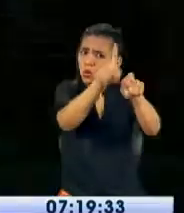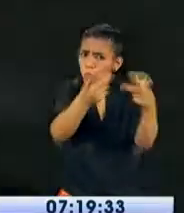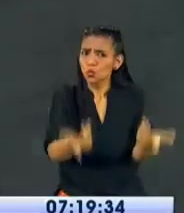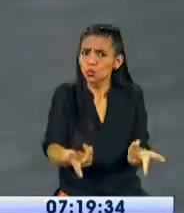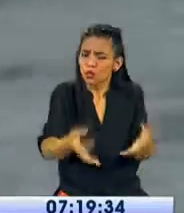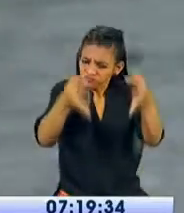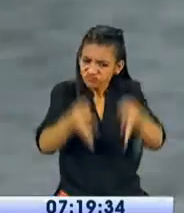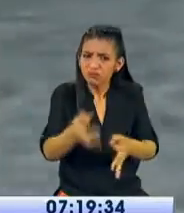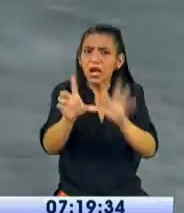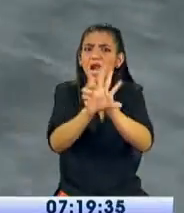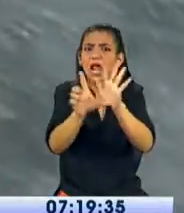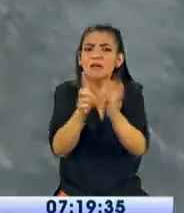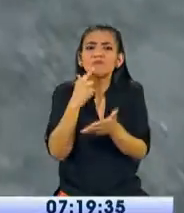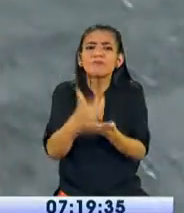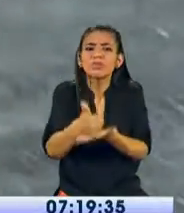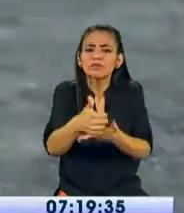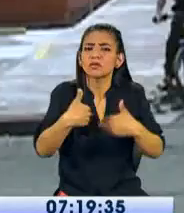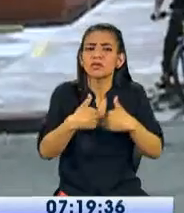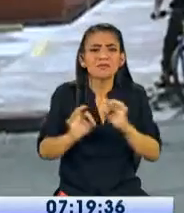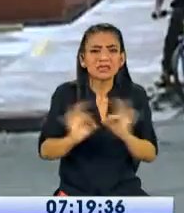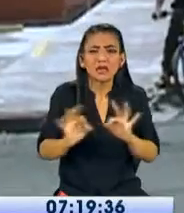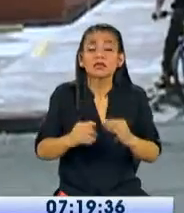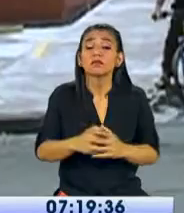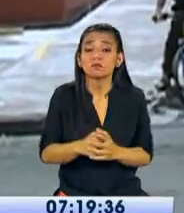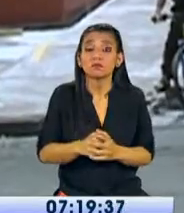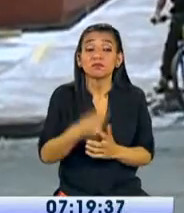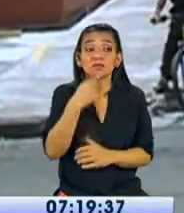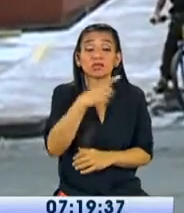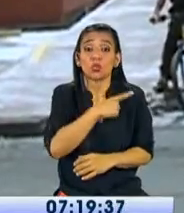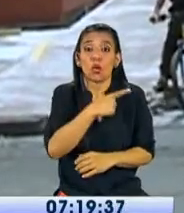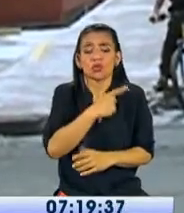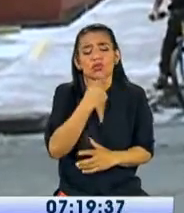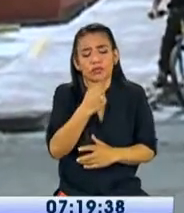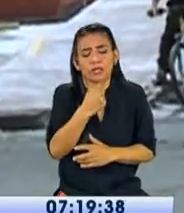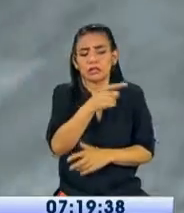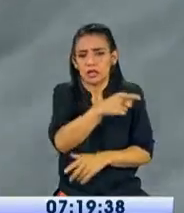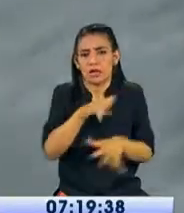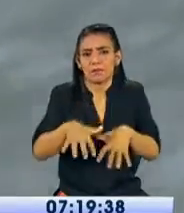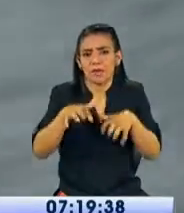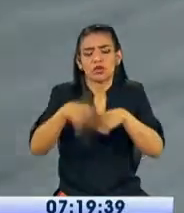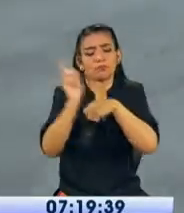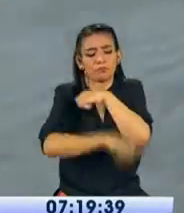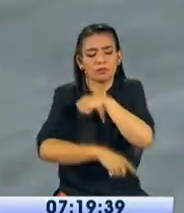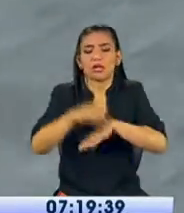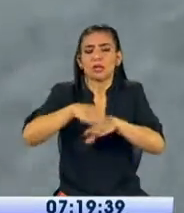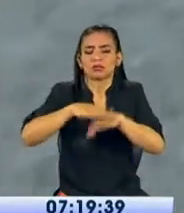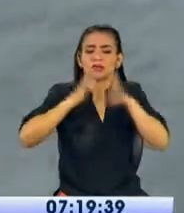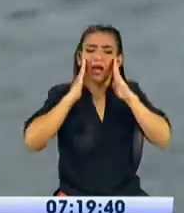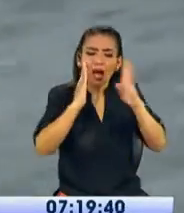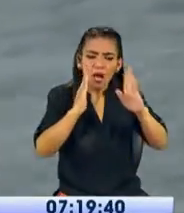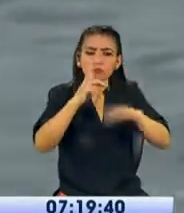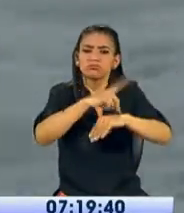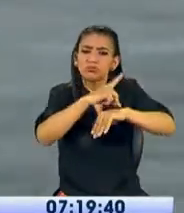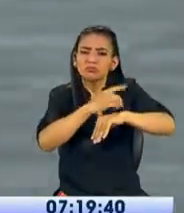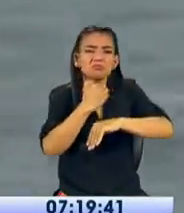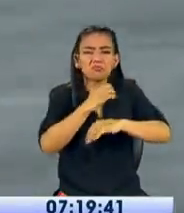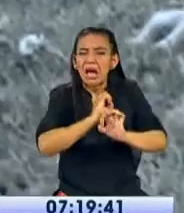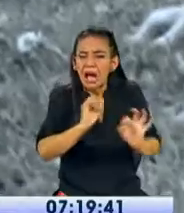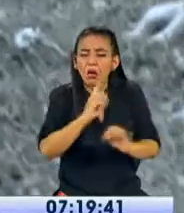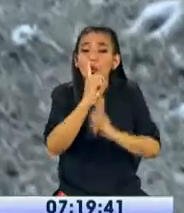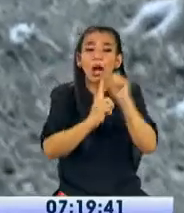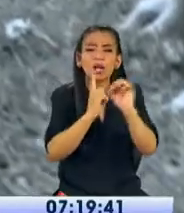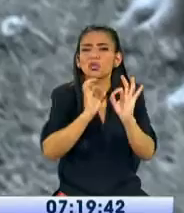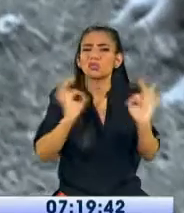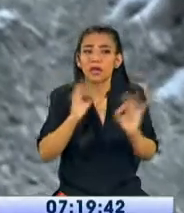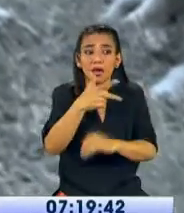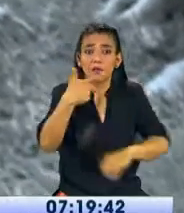verdad. En algún momento se dijo que los dueños de la pitbull serían sancionados porque no le dieron atención veterinaria en al menos 1 año y no